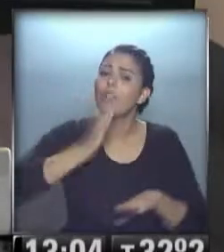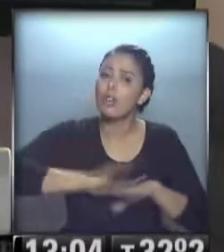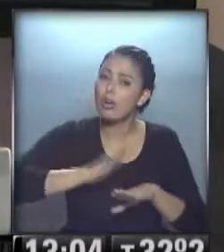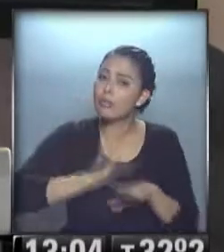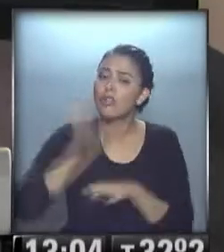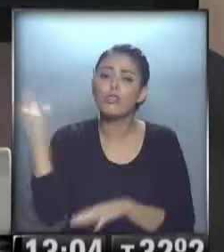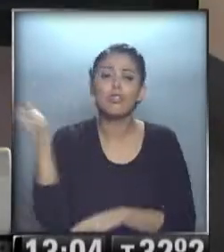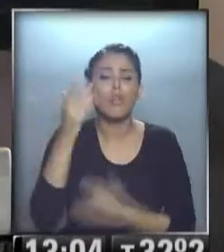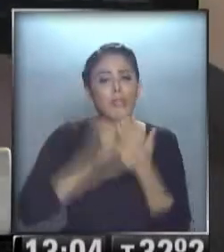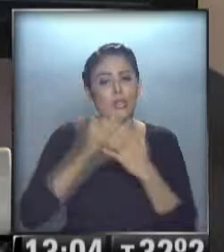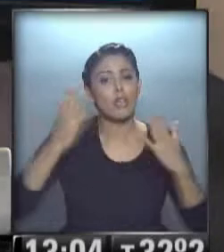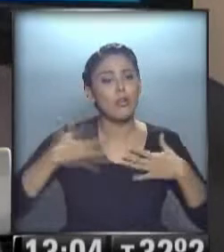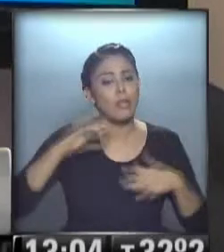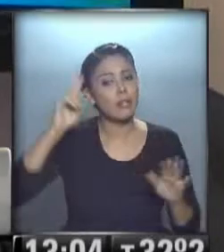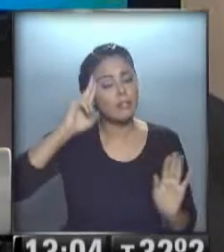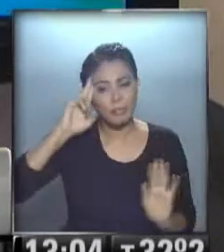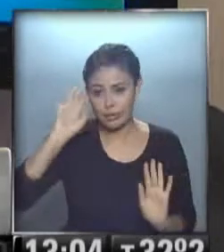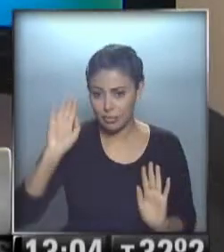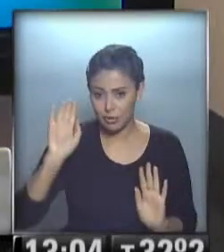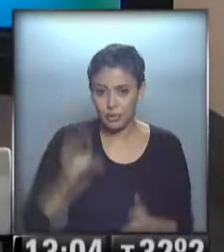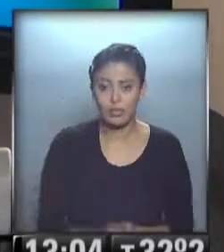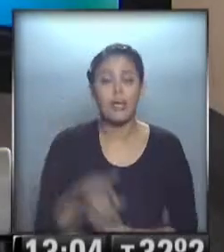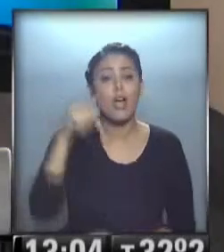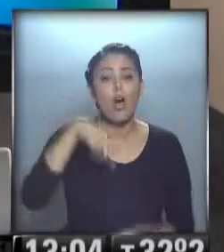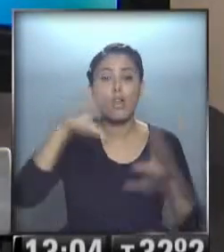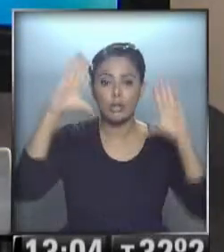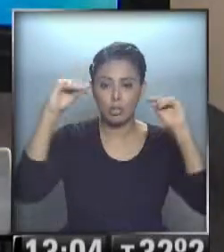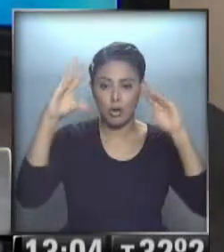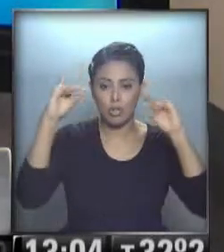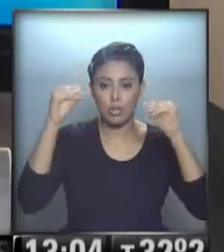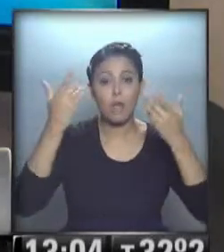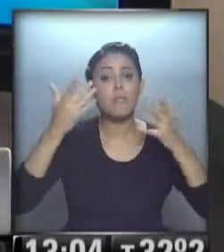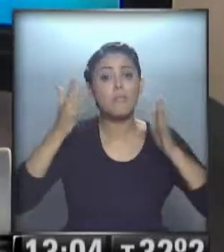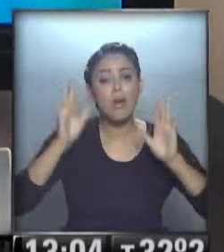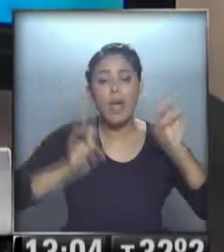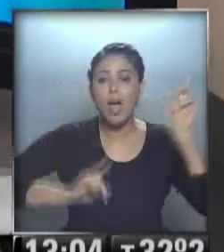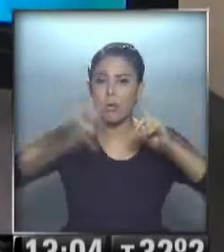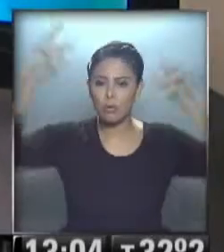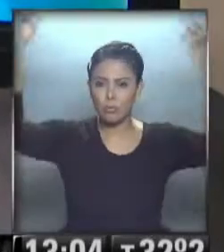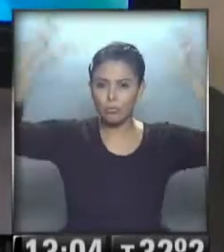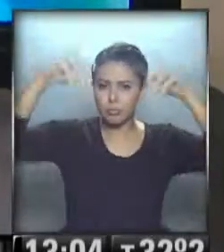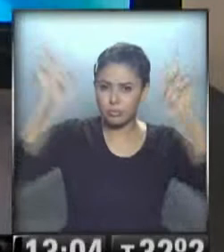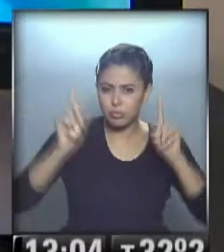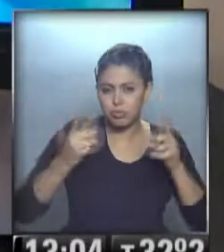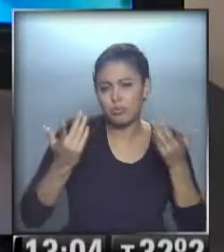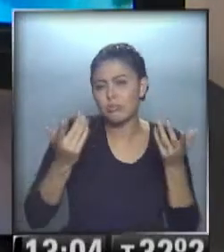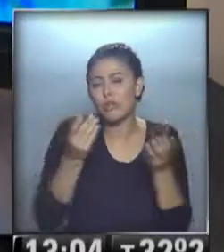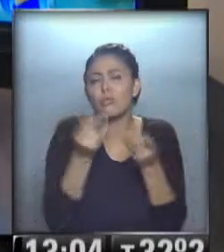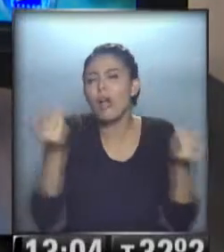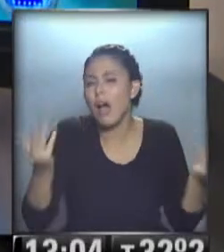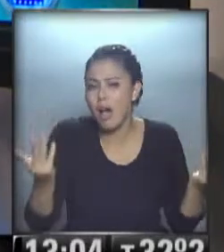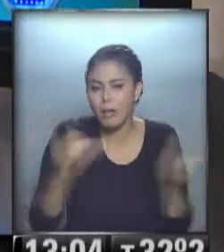del ministerio de salud tenerlas en cuenta hacia la noche hay probabilidad de algún chaparrón citó alguna lluvia muy débil muy